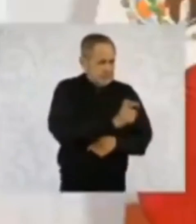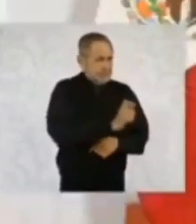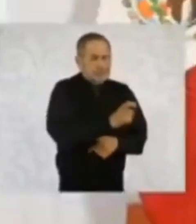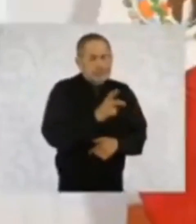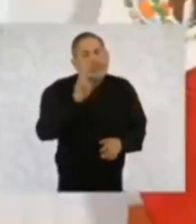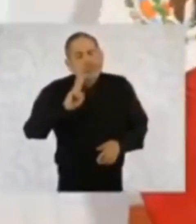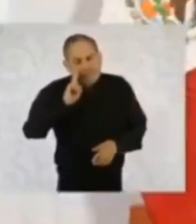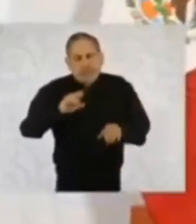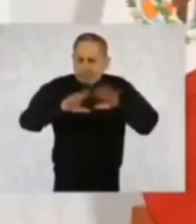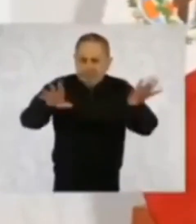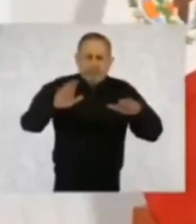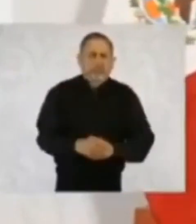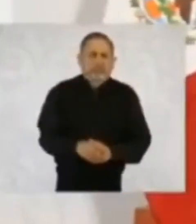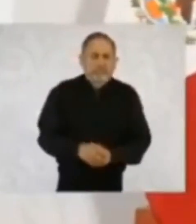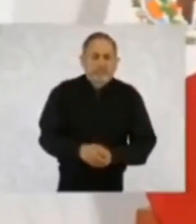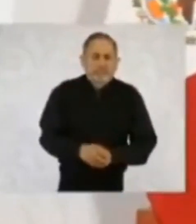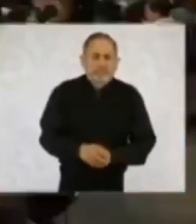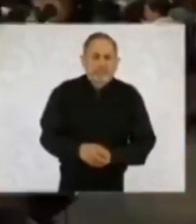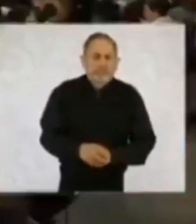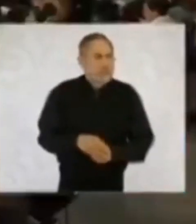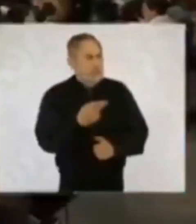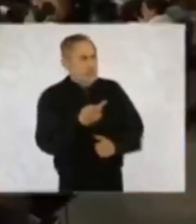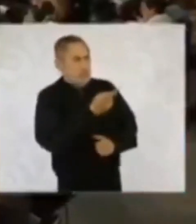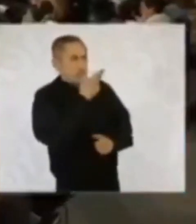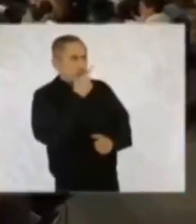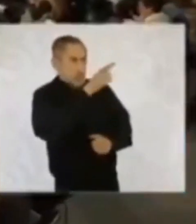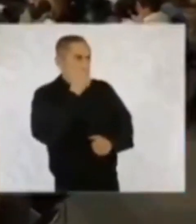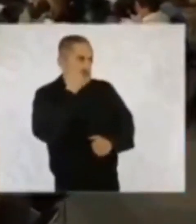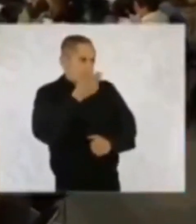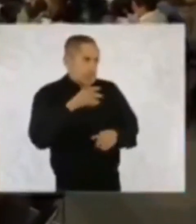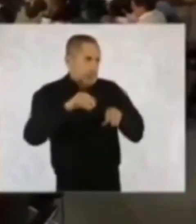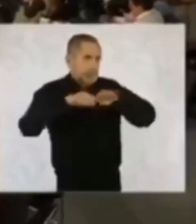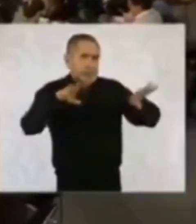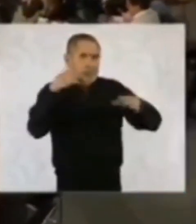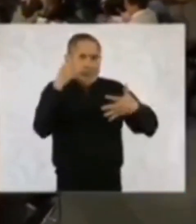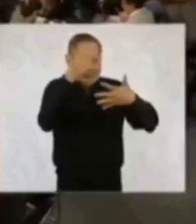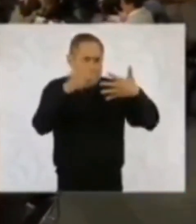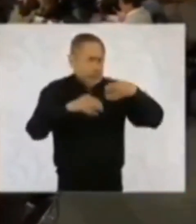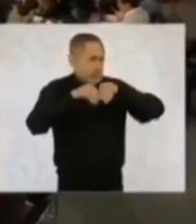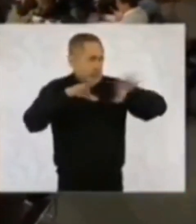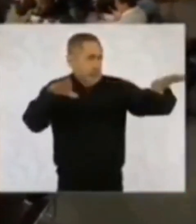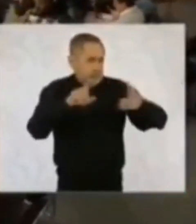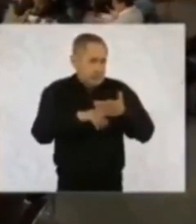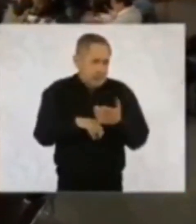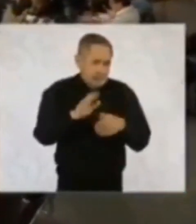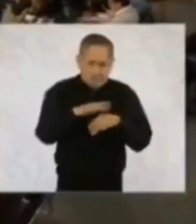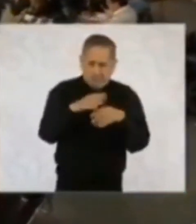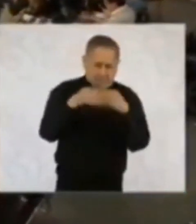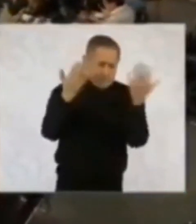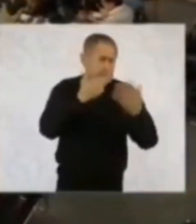USAID. ¿Usted vería bien que ellos mismos hicieran público antes de que se filtrara?